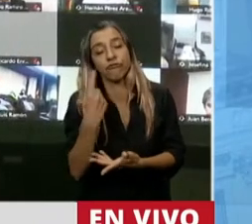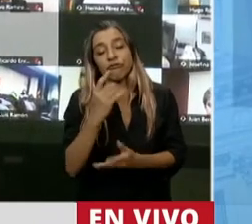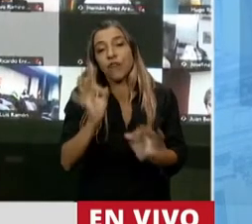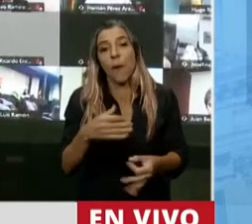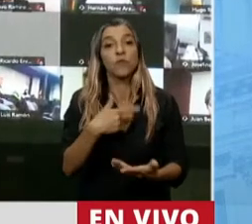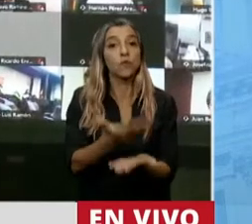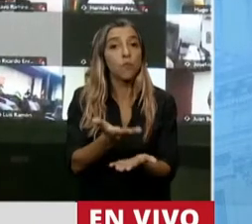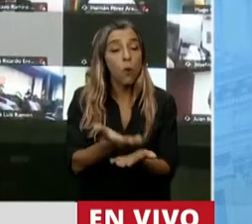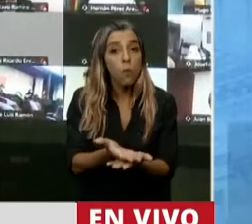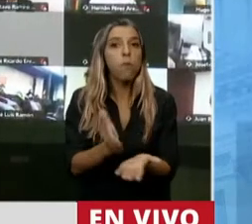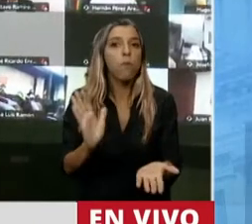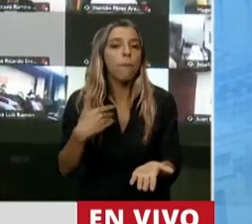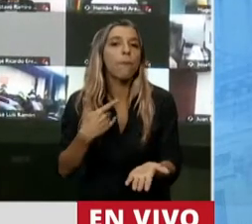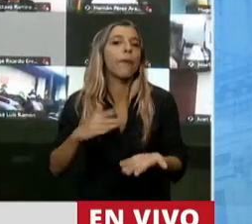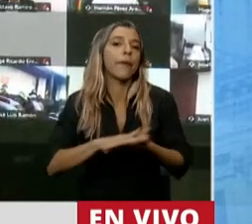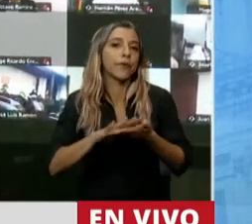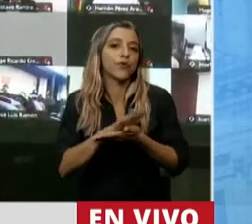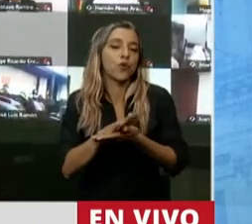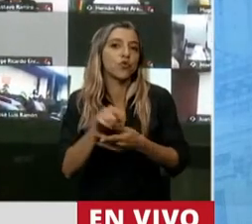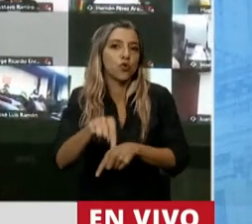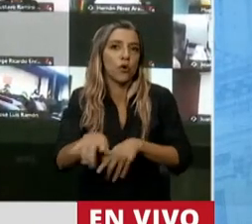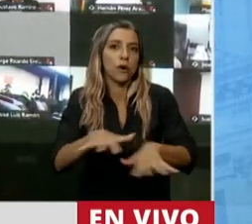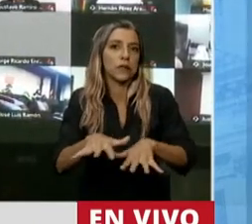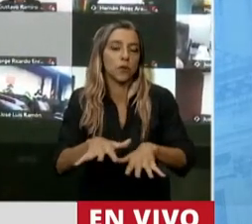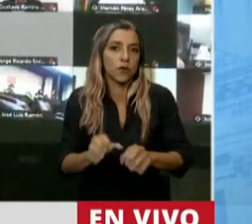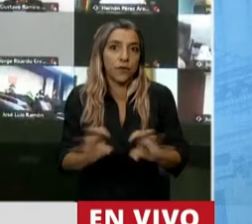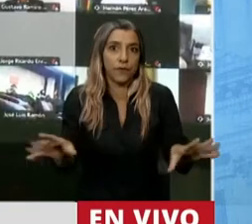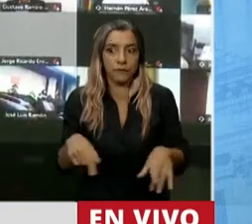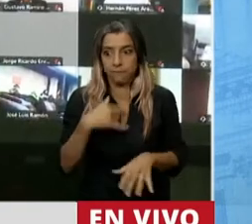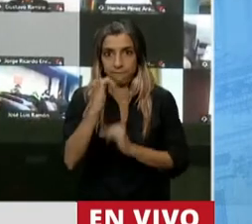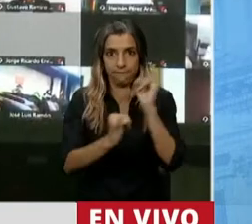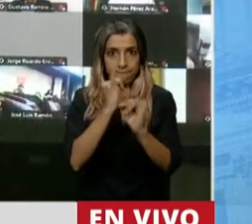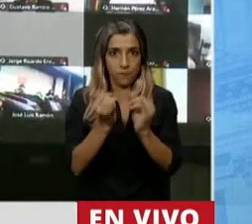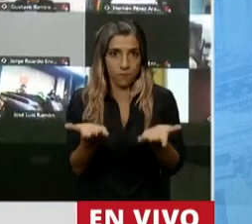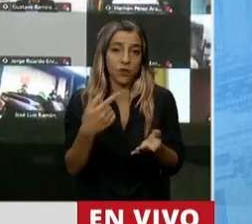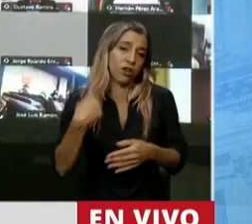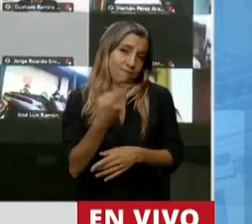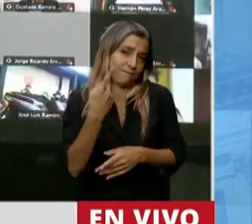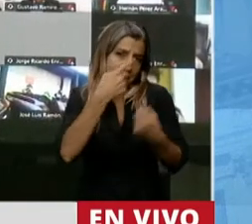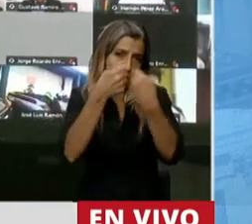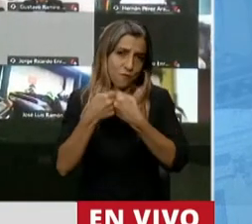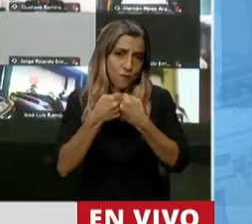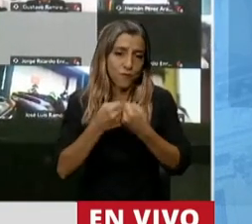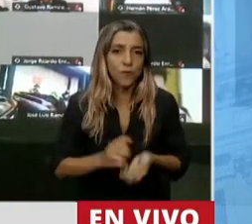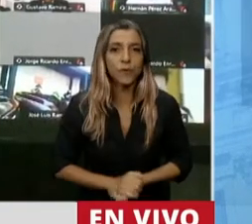de solucionar este diagnóstico tan dramático que estamos describiendo y en el que coincidimos.